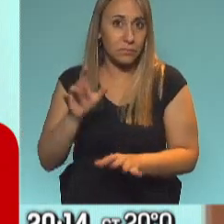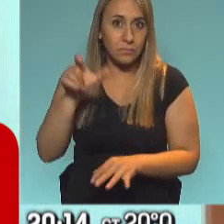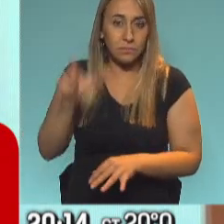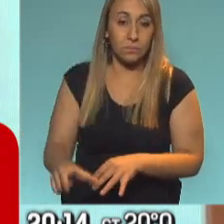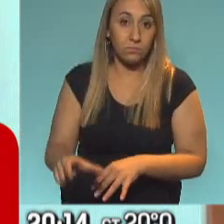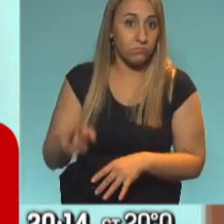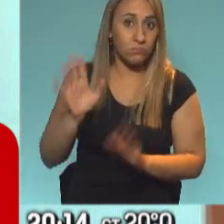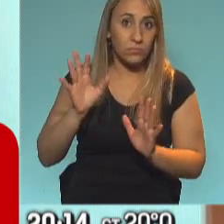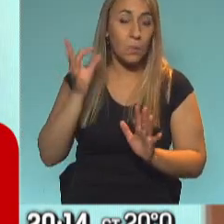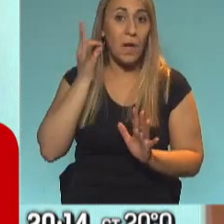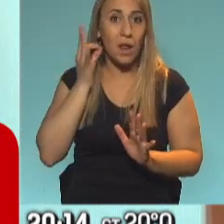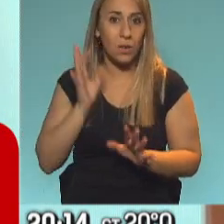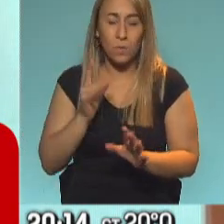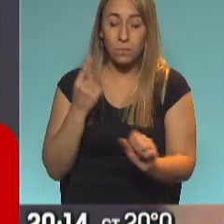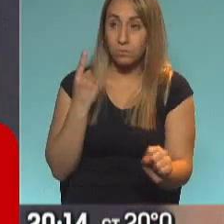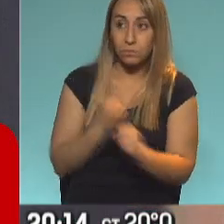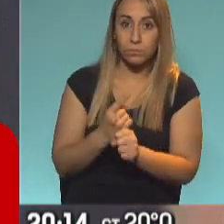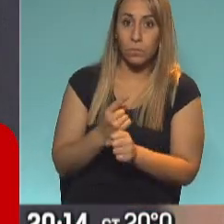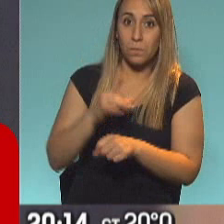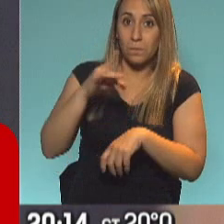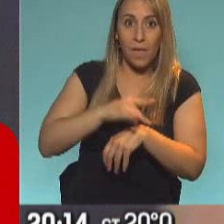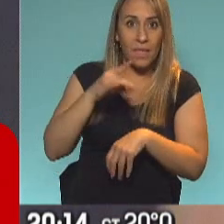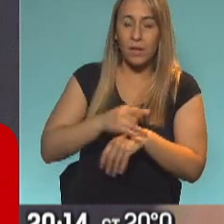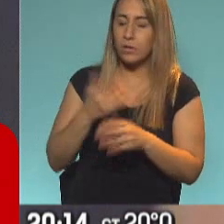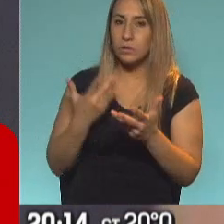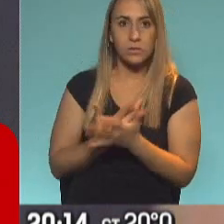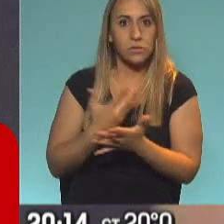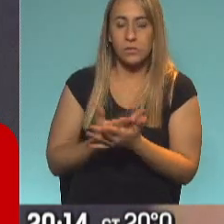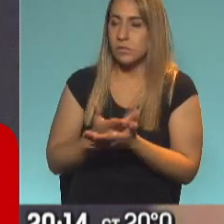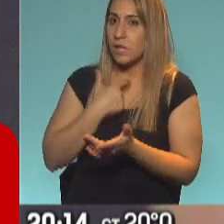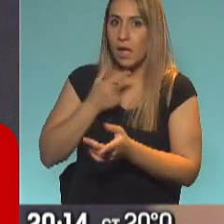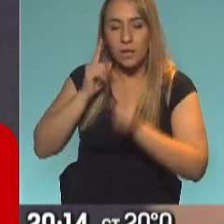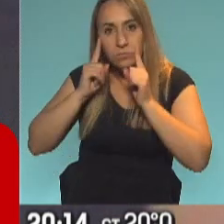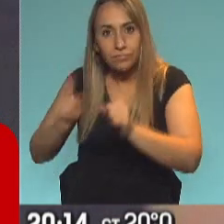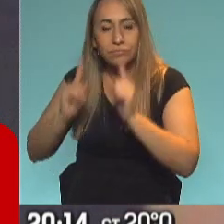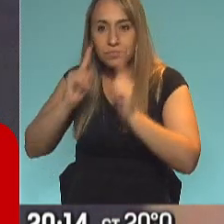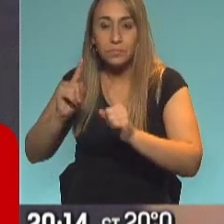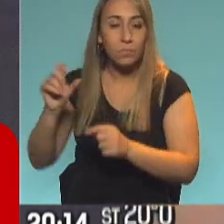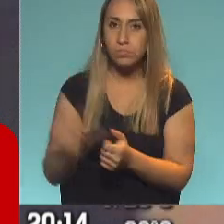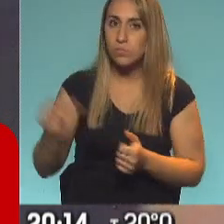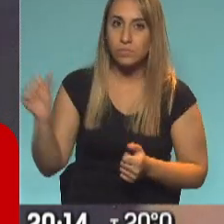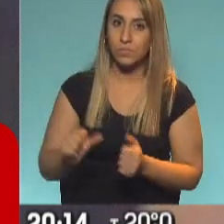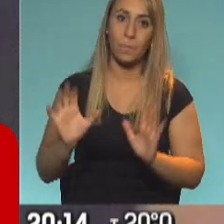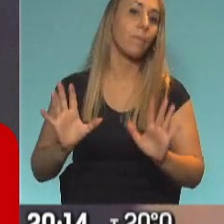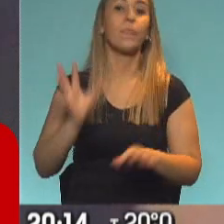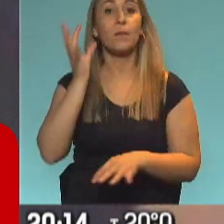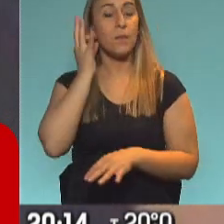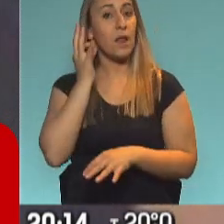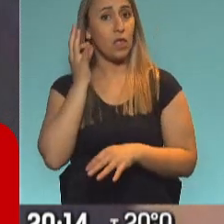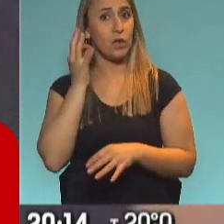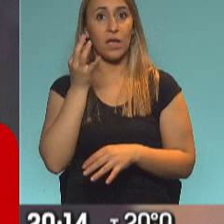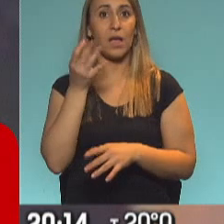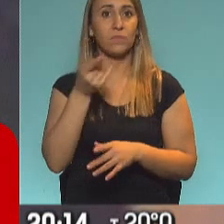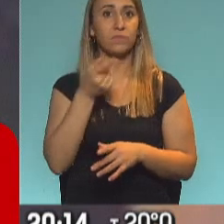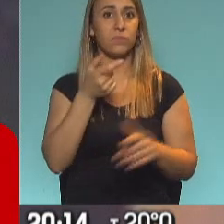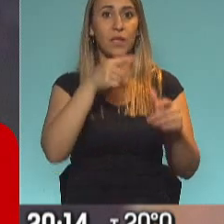paciente imposible para tantos médicos? Claro, por supuesto que sí. Y vos decías muy bien que no quería la internación. Pero